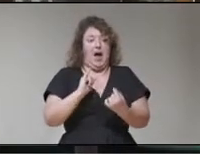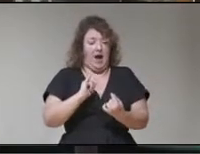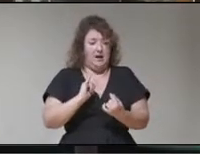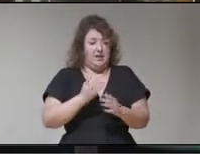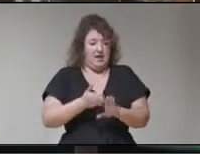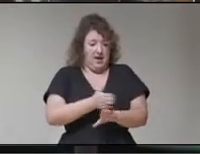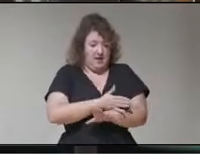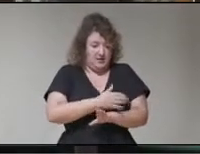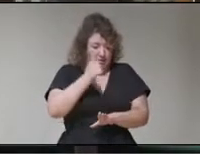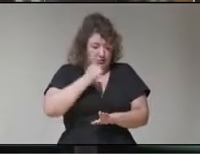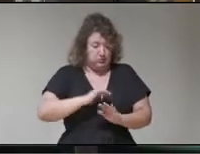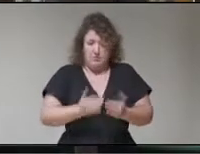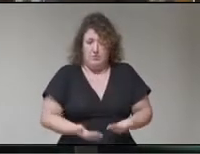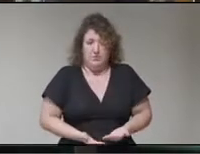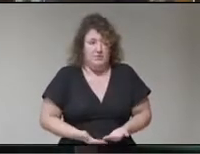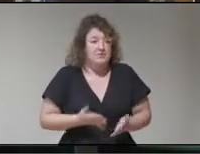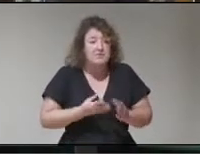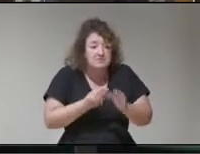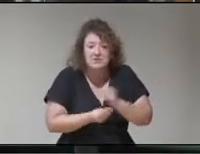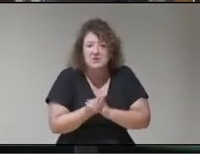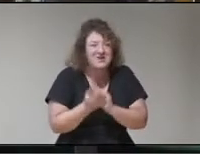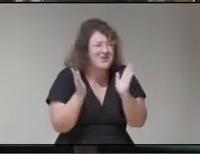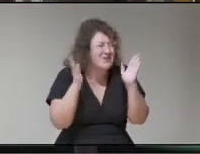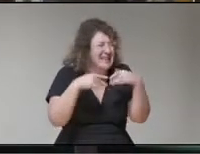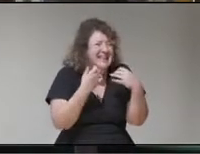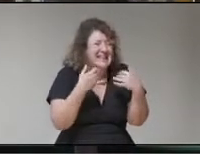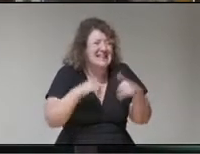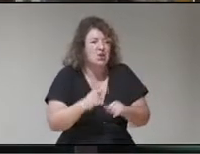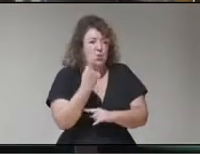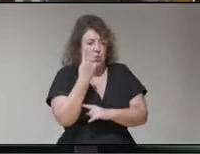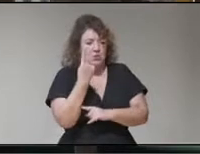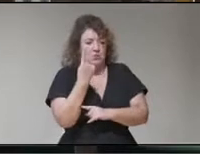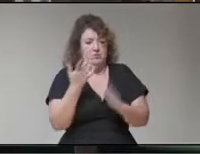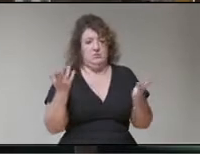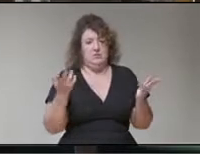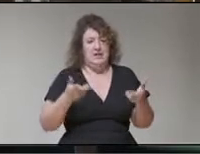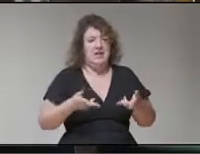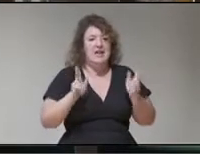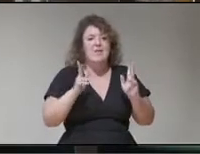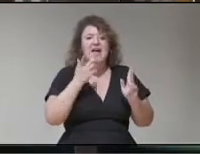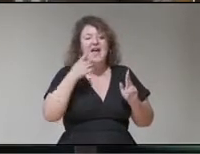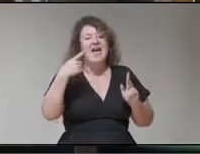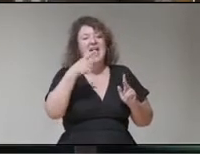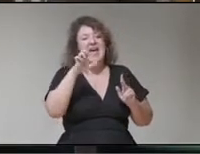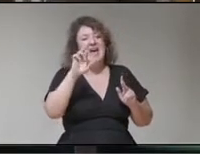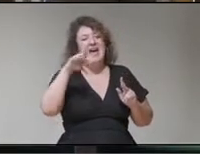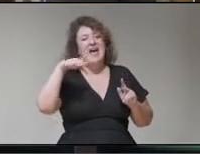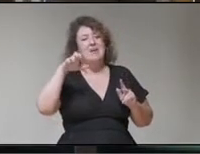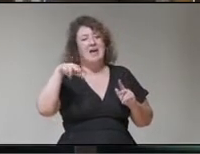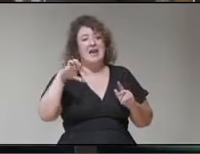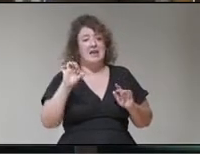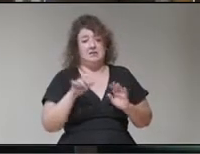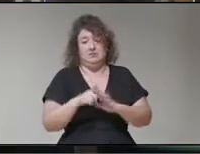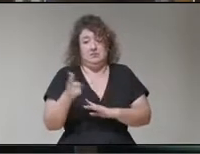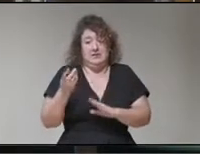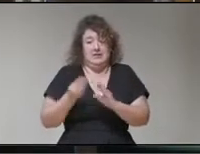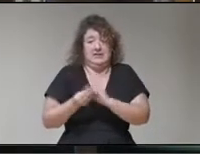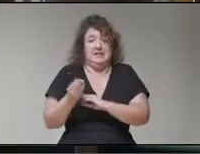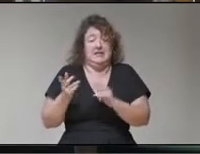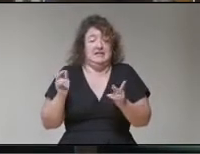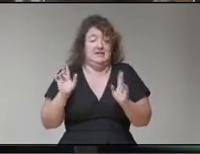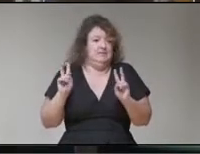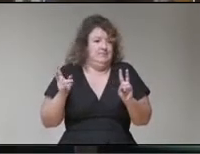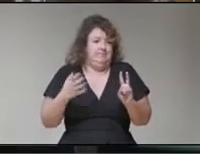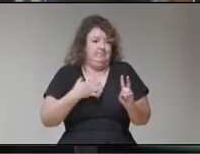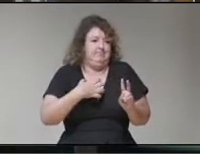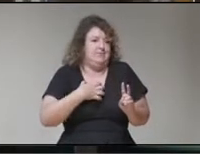embargo, no tienen un solo microorganismo. Cualquier animal libre de gérmenes, estos niños en fin de cuentas es lo que son, Sería